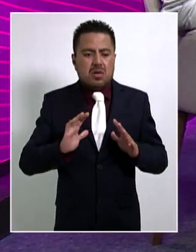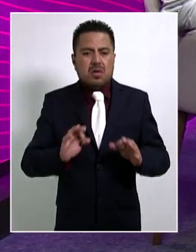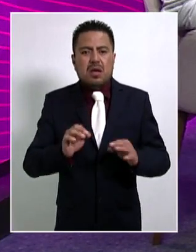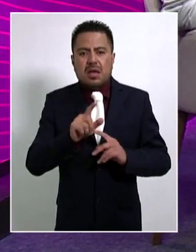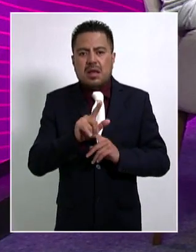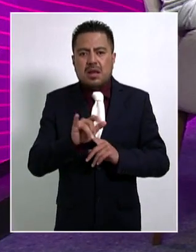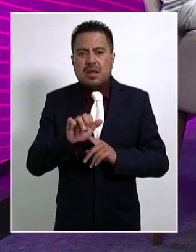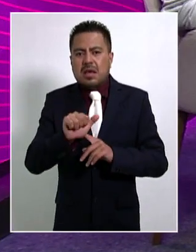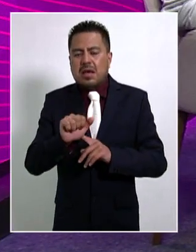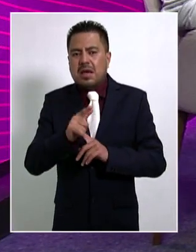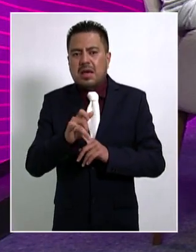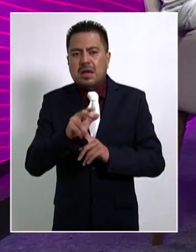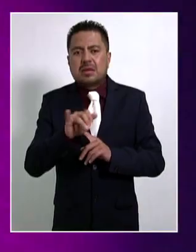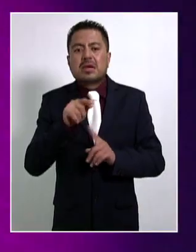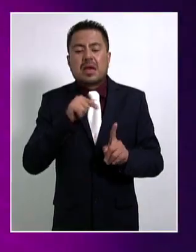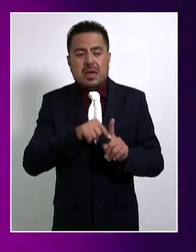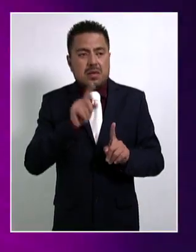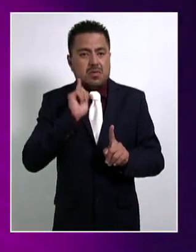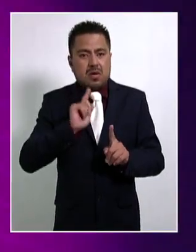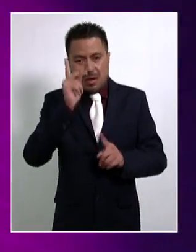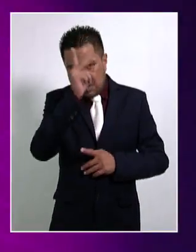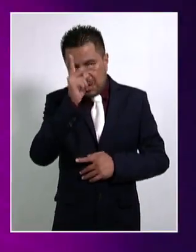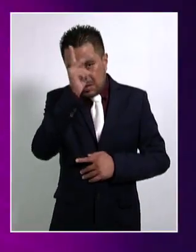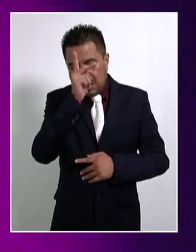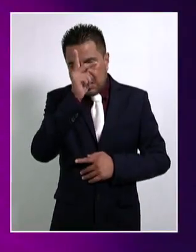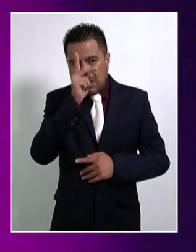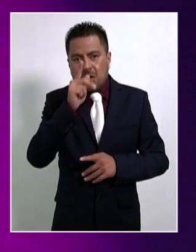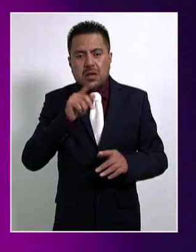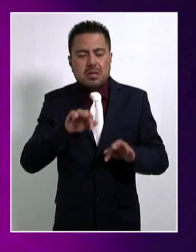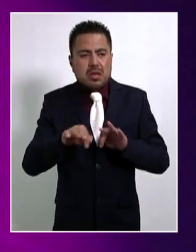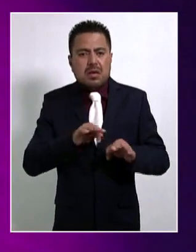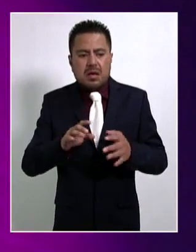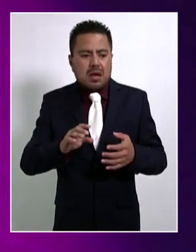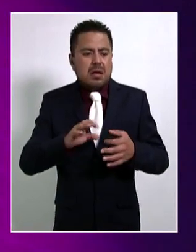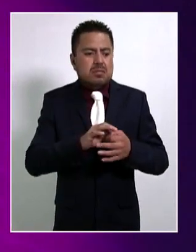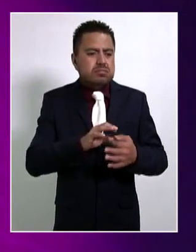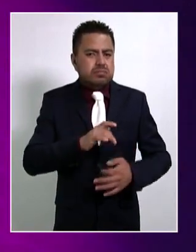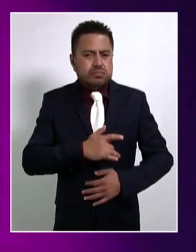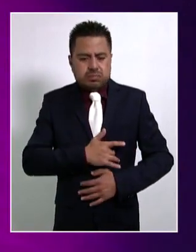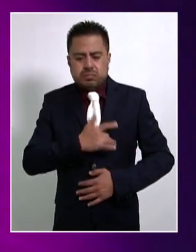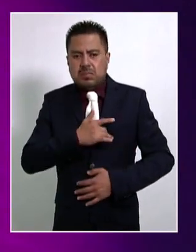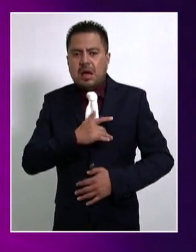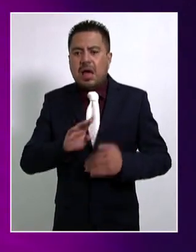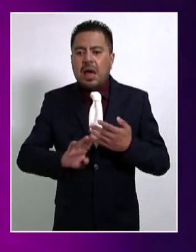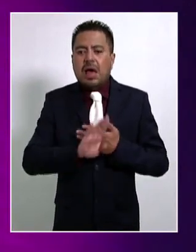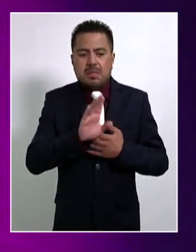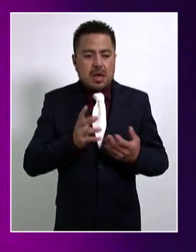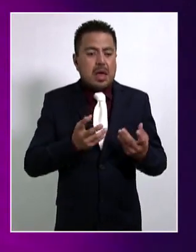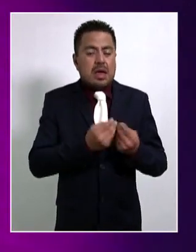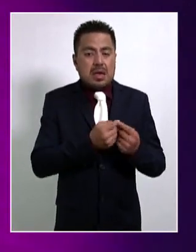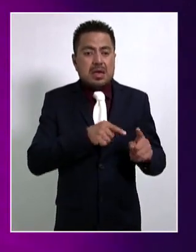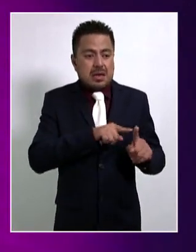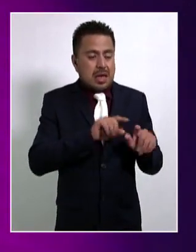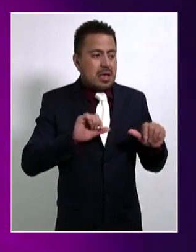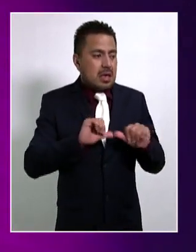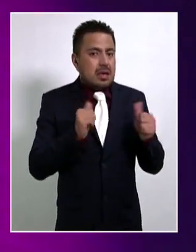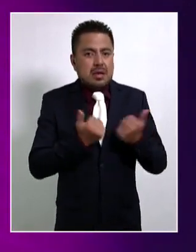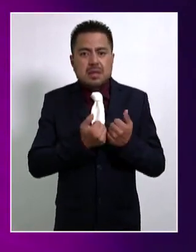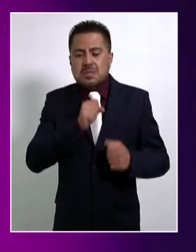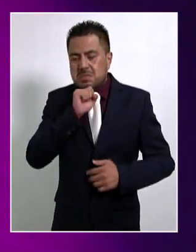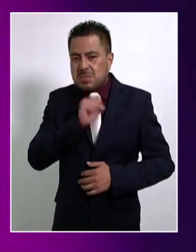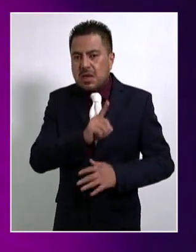Lía García. Ella es pedagoga y ella trabaja con los afectos y que también ha colaborado incluso con Almas Cautivas. Y también